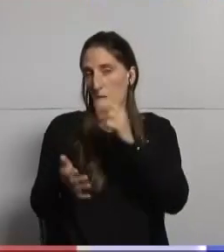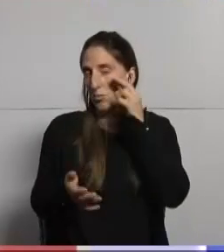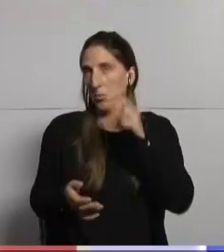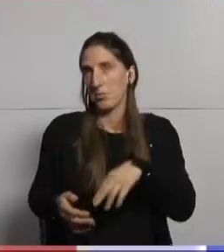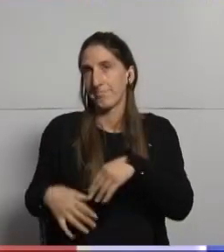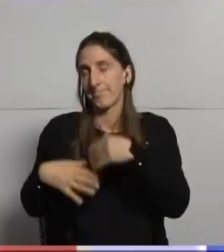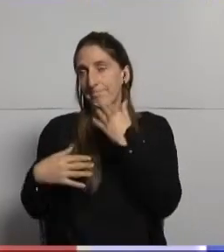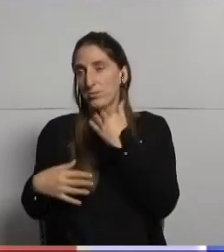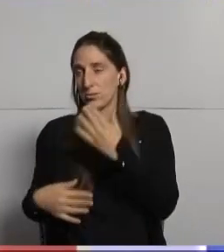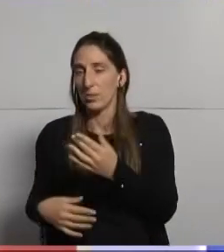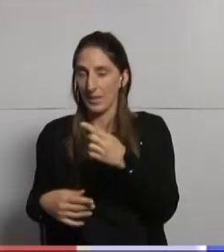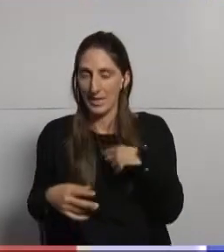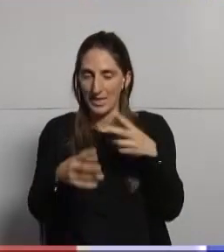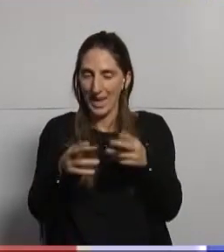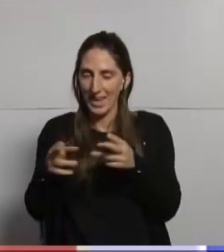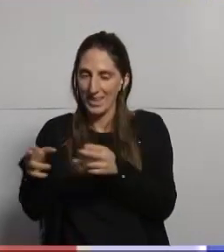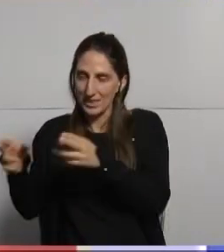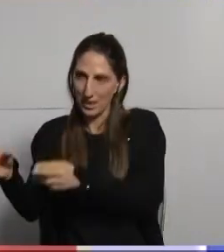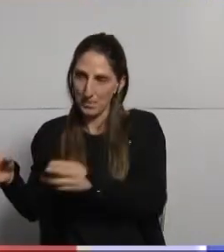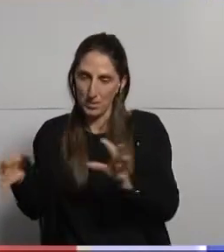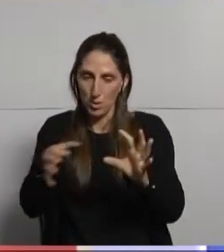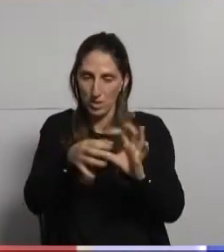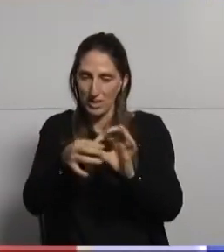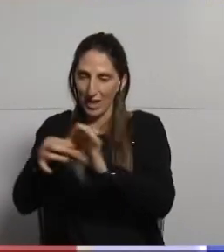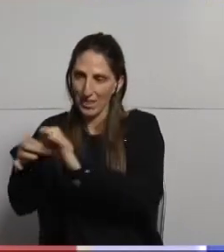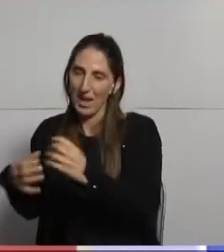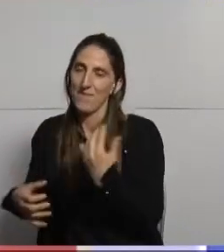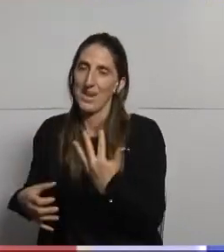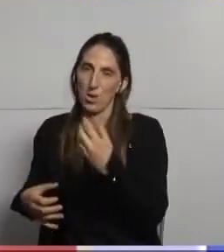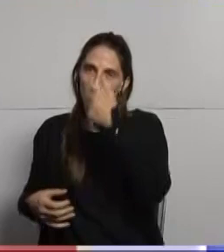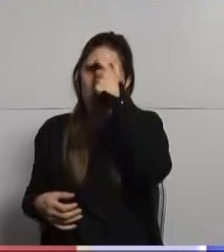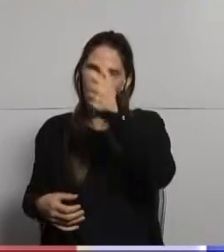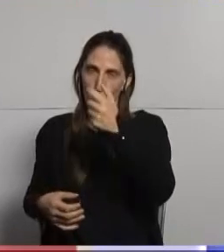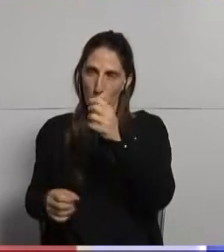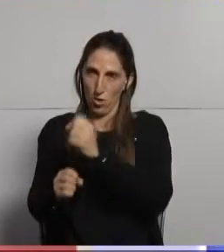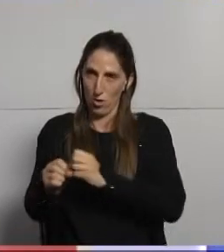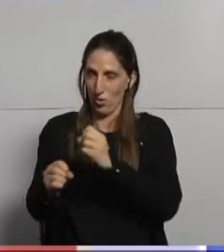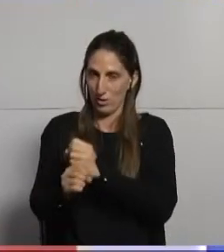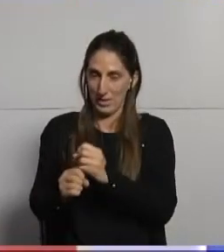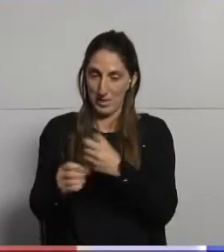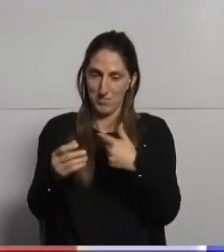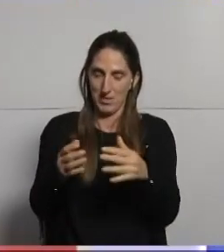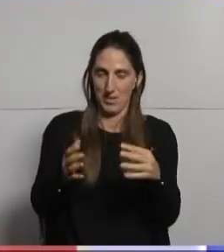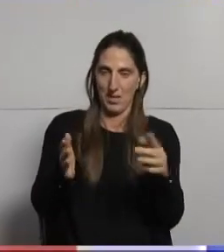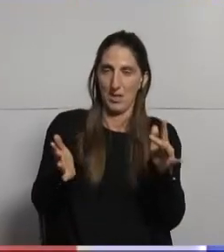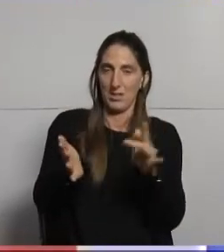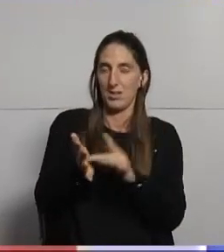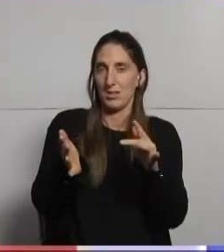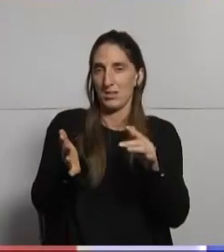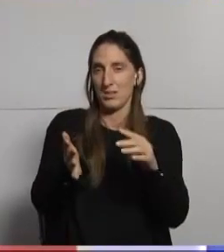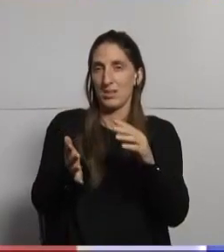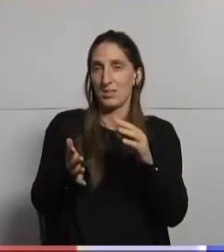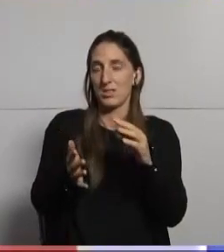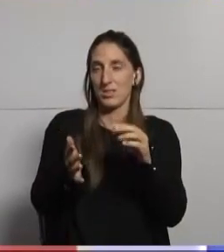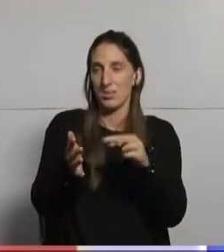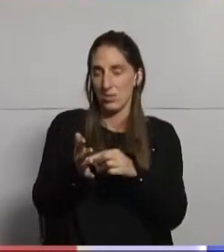por qué conocerlo, hay una serie de etapas que podemos definir como la cadena de valor de las tecnologías, que arrancan desde los sensores, que se colocan en sensores y